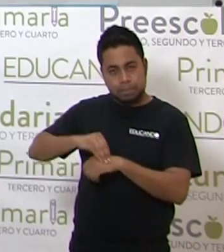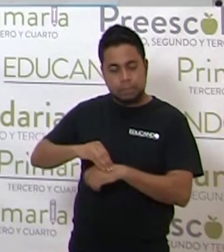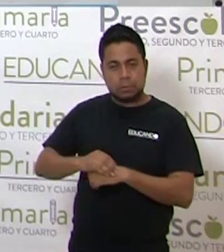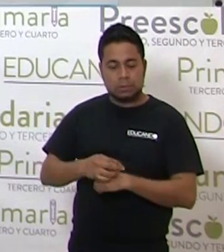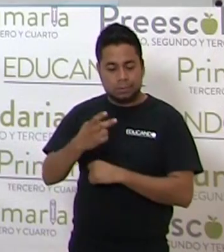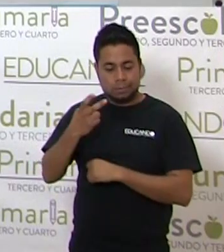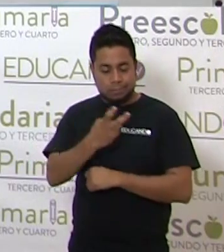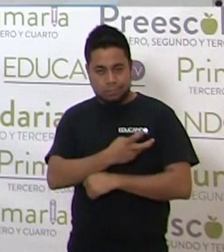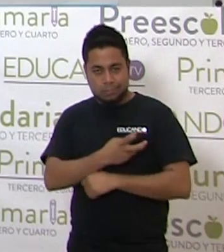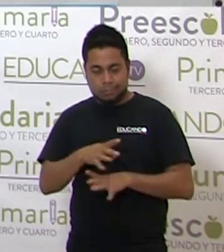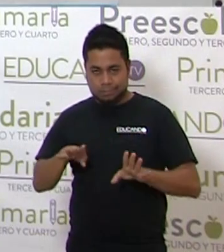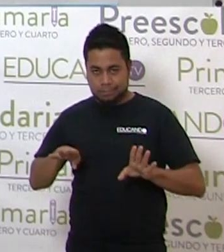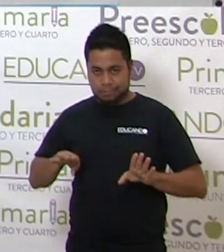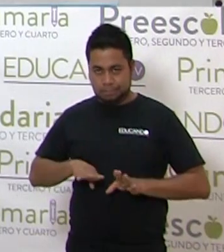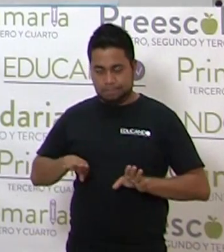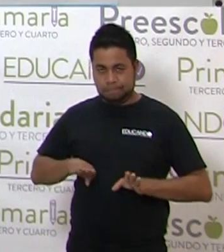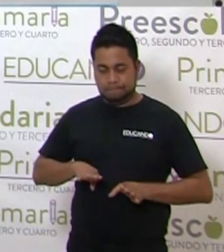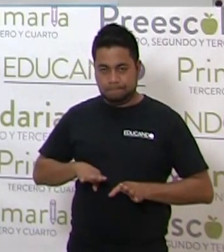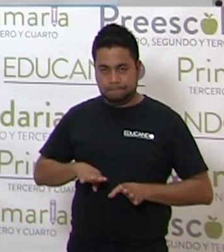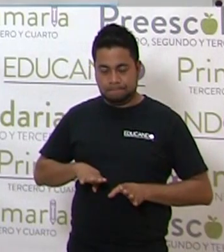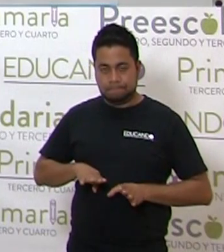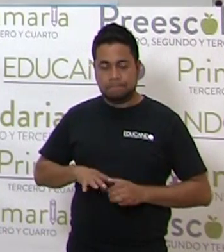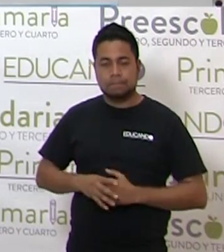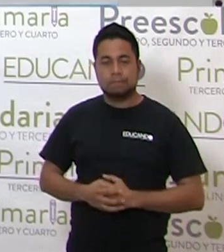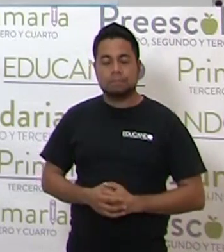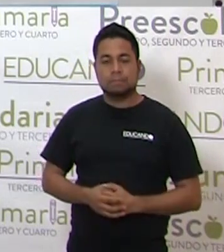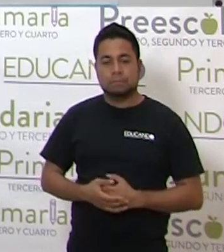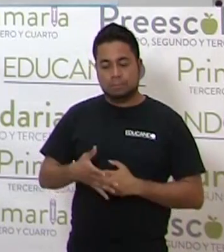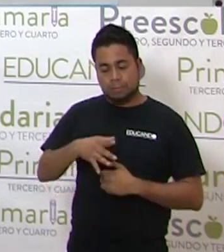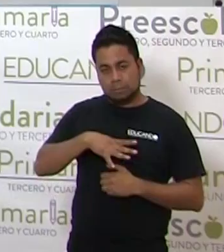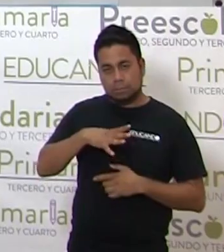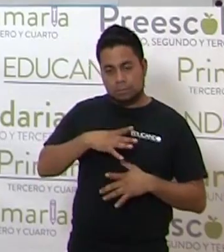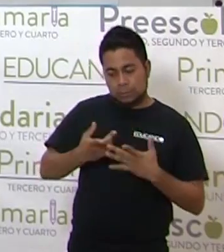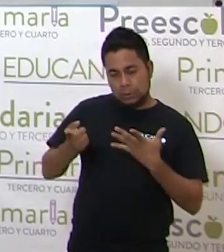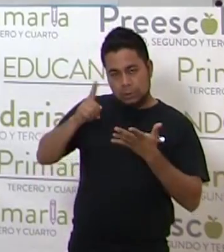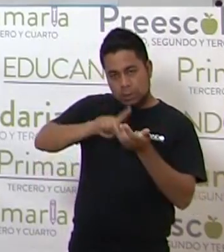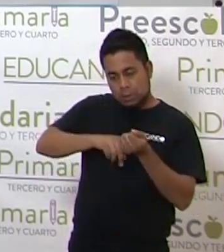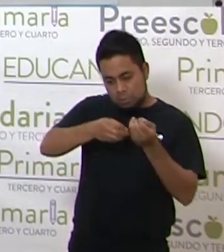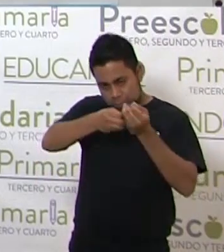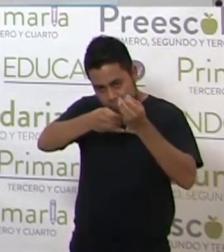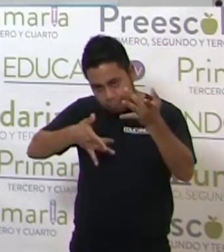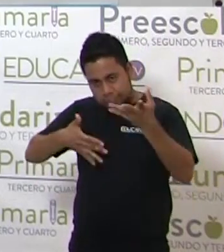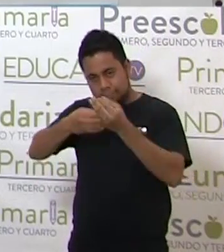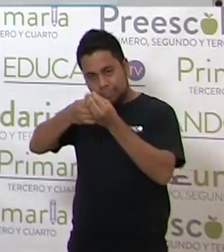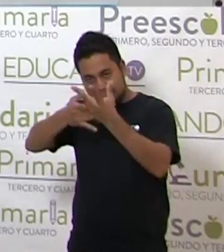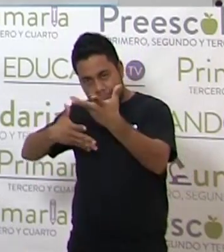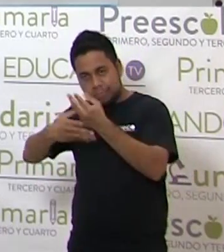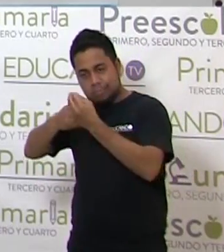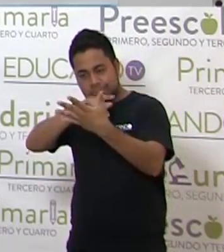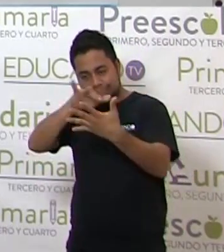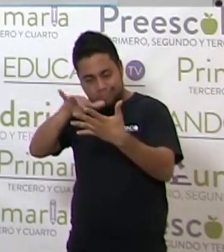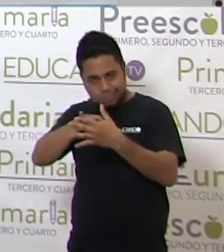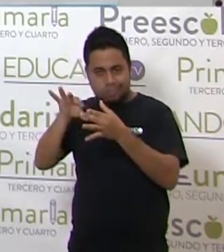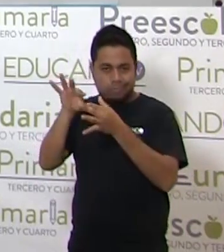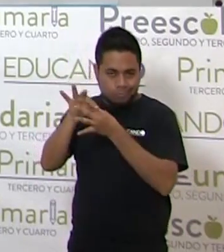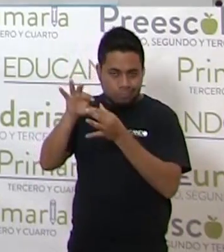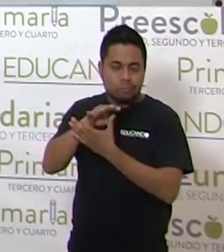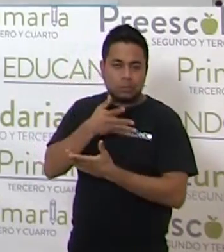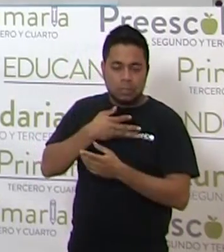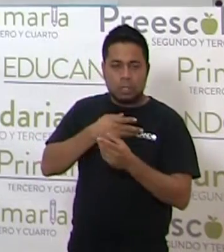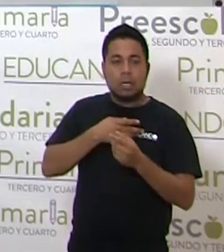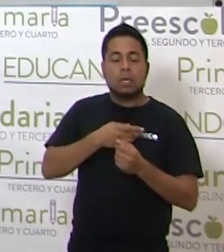Estas características las vamos a encontrar en todos los textos expositivos.